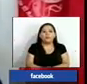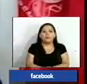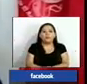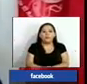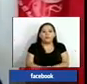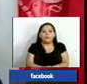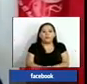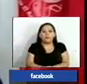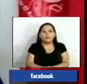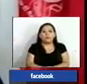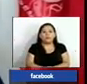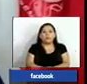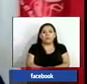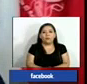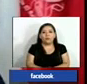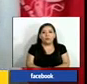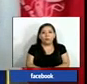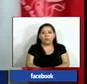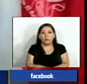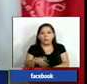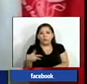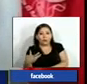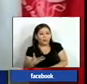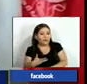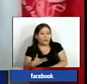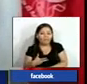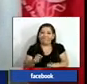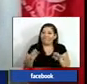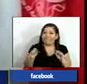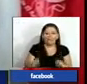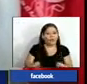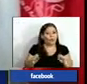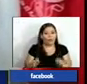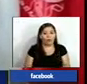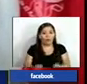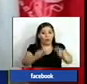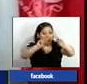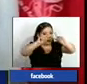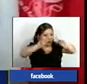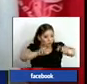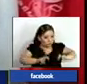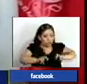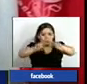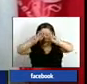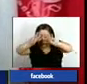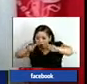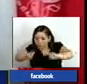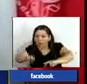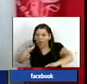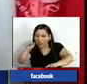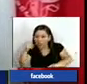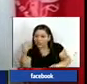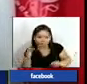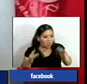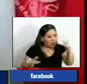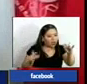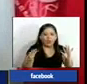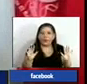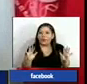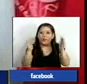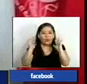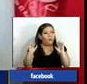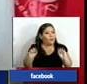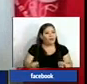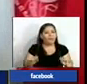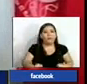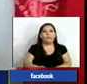que no tenemos mucha capacidad en términos de diagnóstico y atención a personas contagiadas a nivel